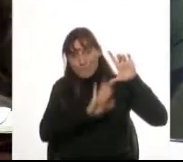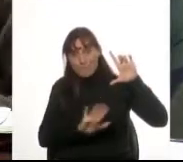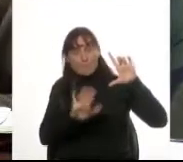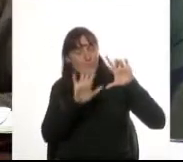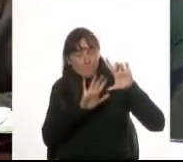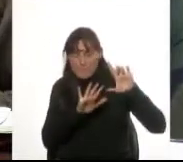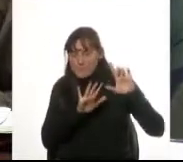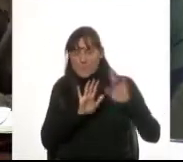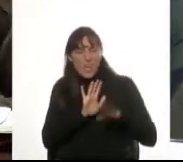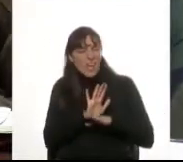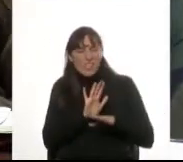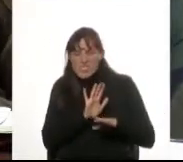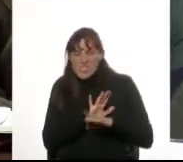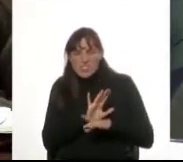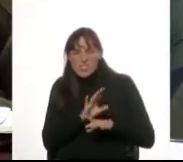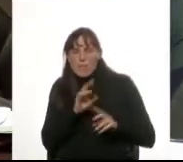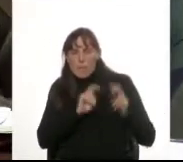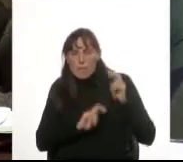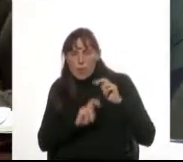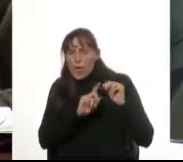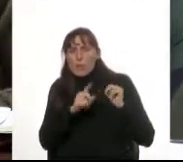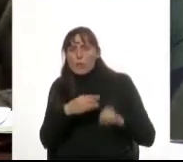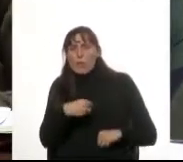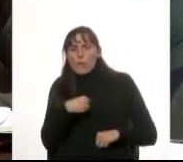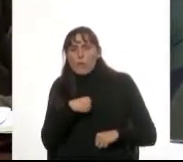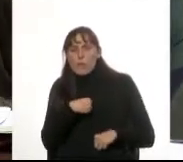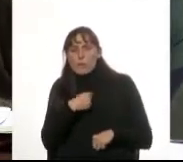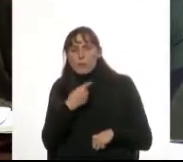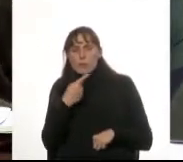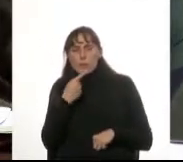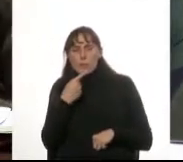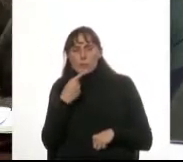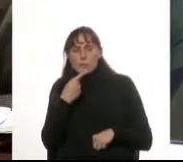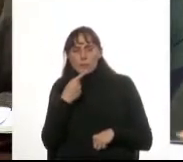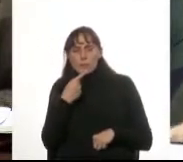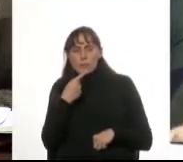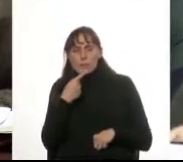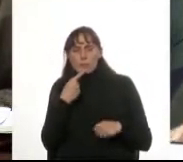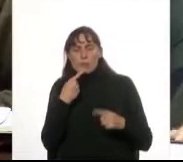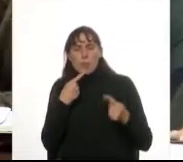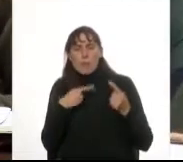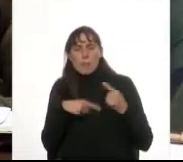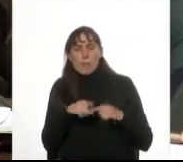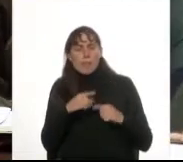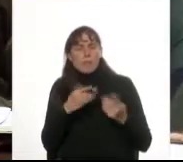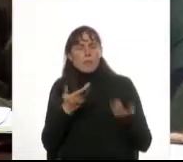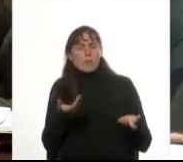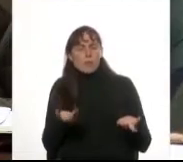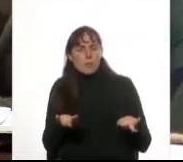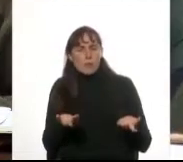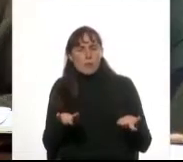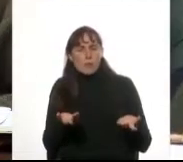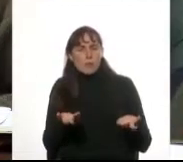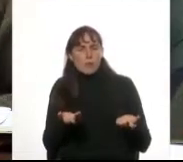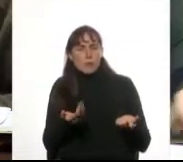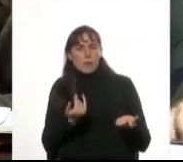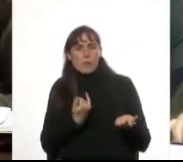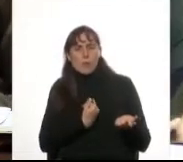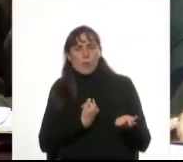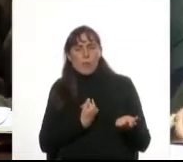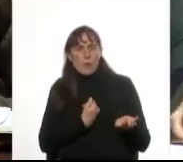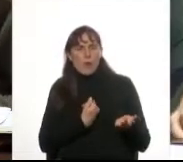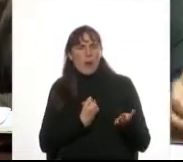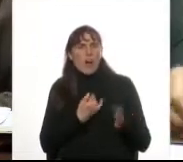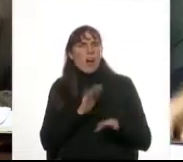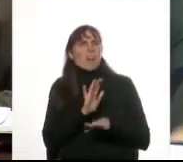es una cuna de descrédito. Pero ¿cómo interpretarla? Lo que pasó en